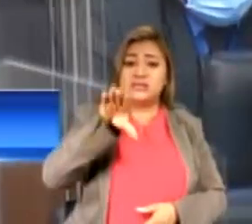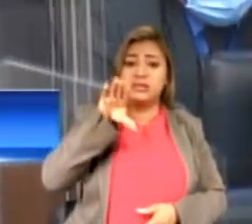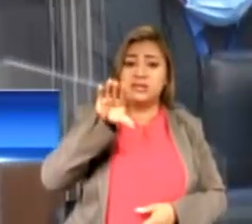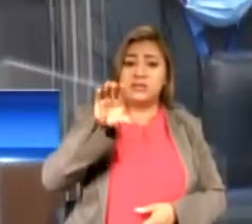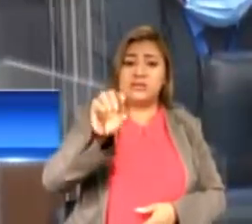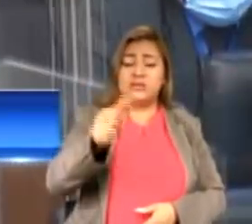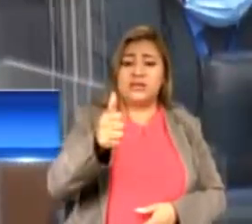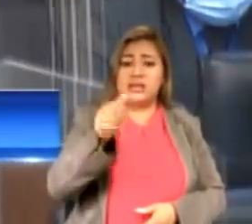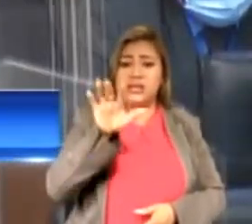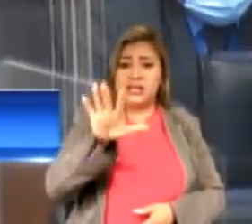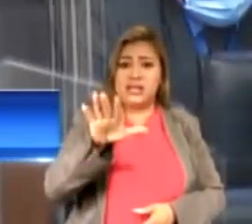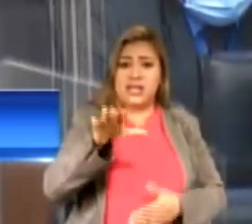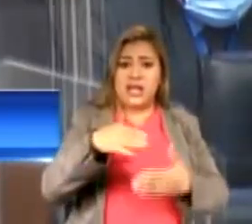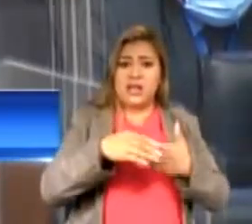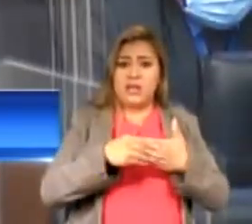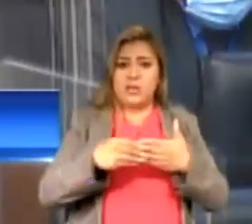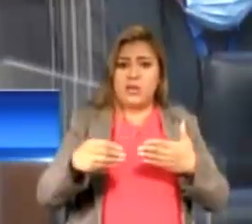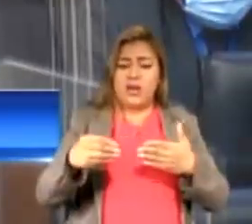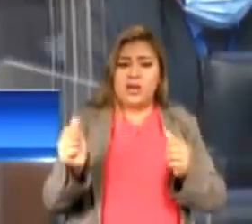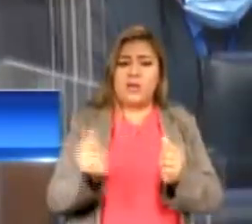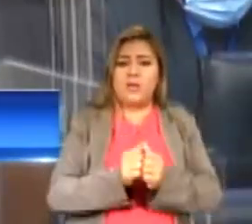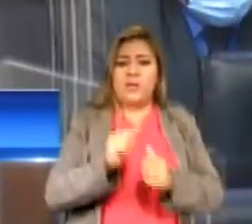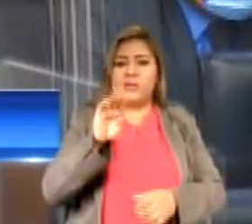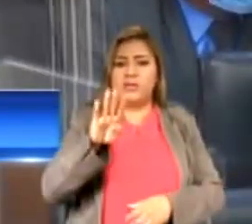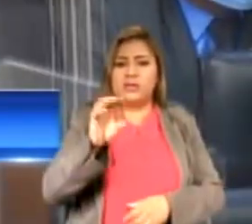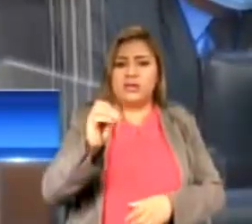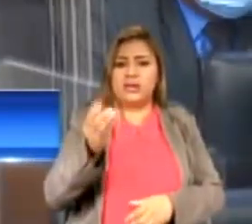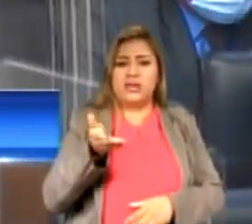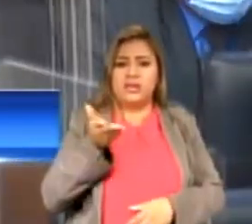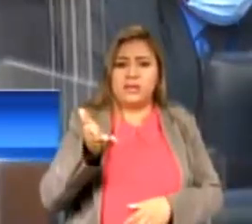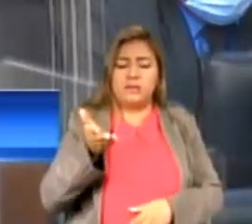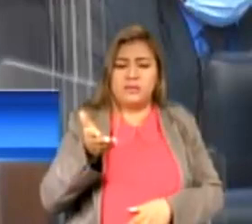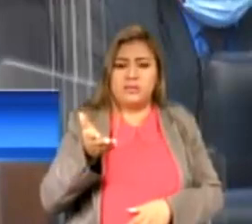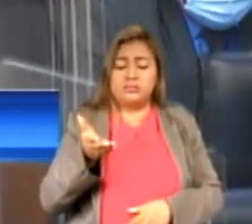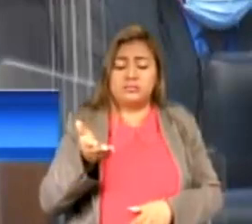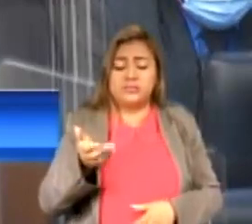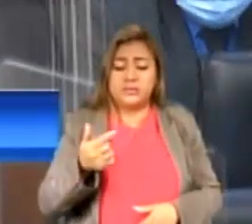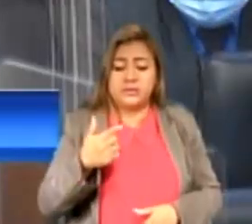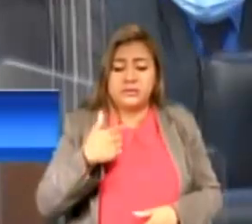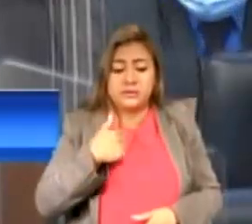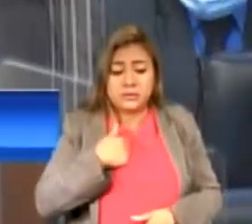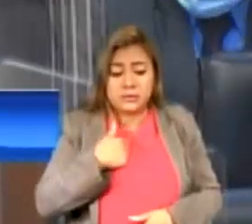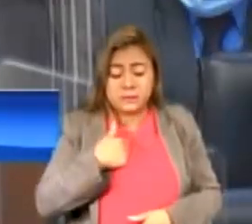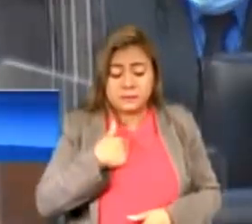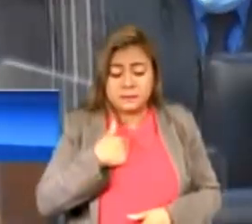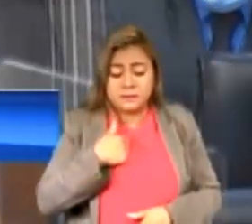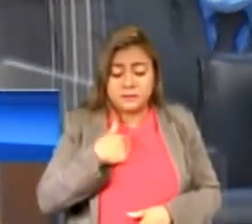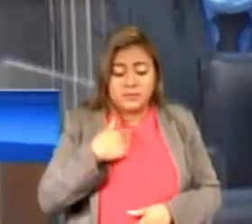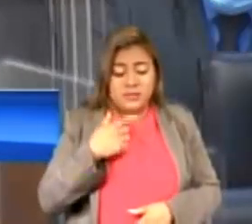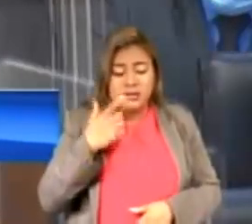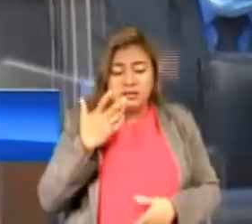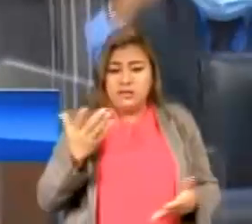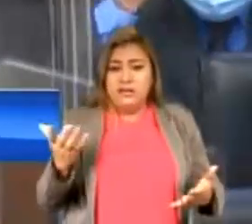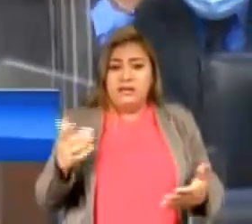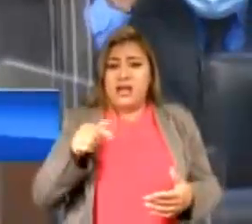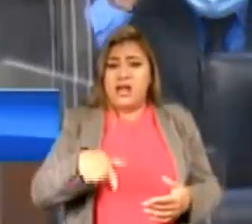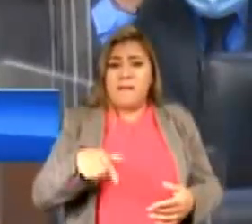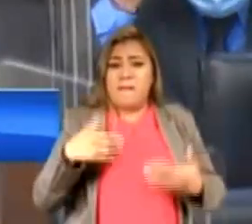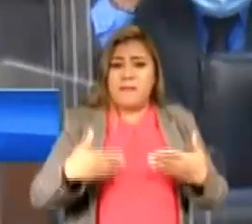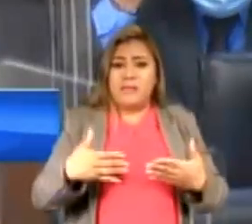$115 con 40 centavos. Yo nada más voy a poner tres medicamentos. Sé que el doctor